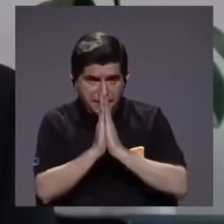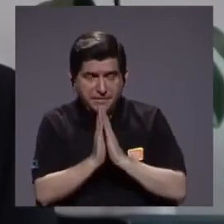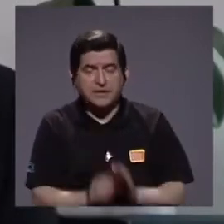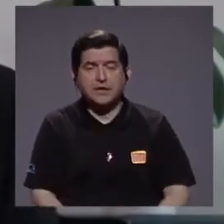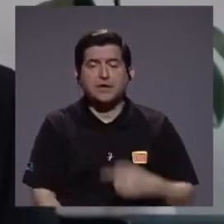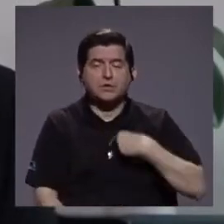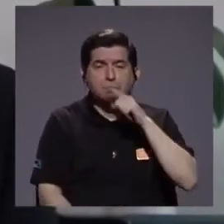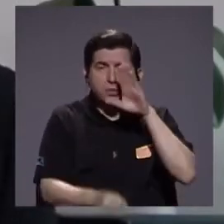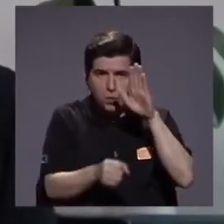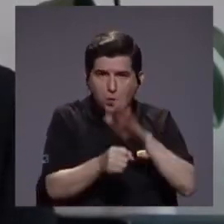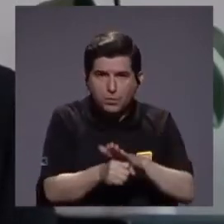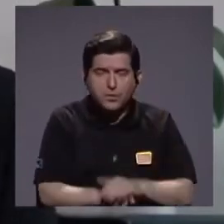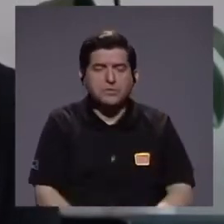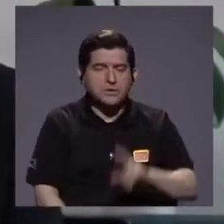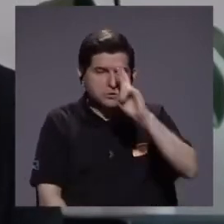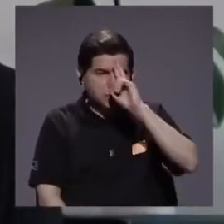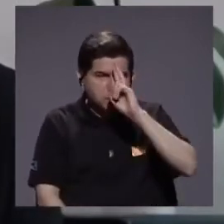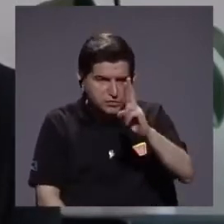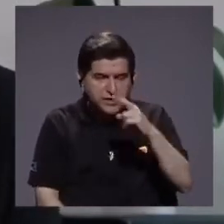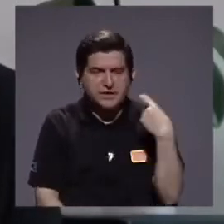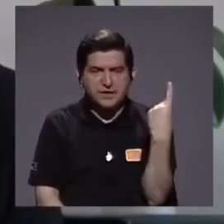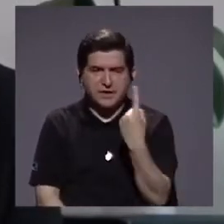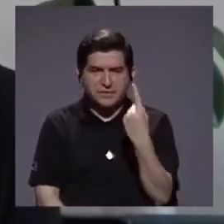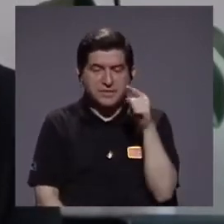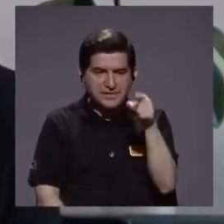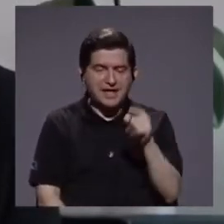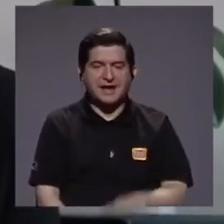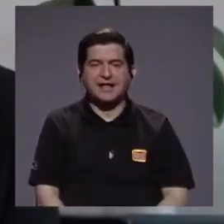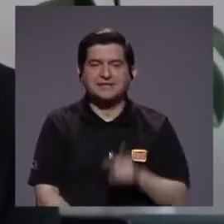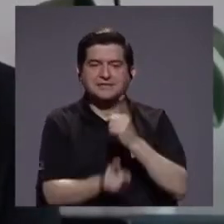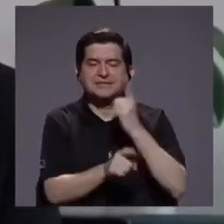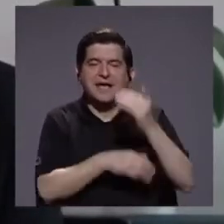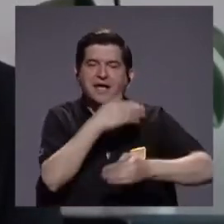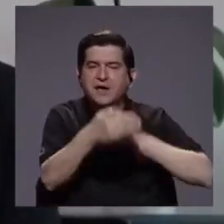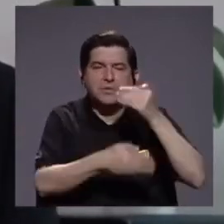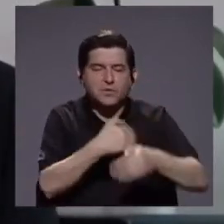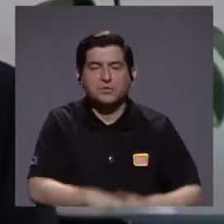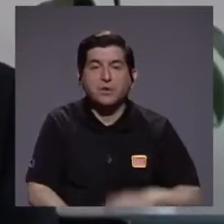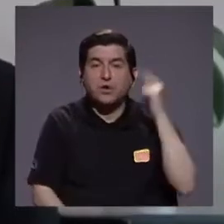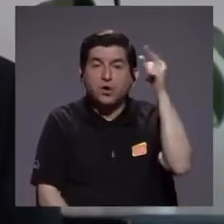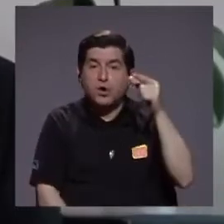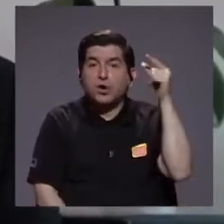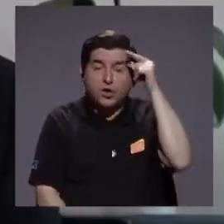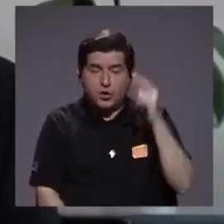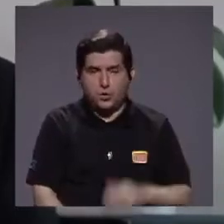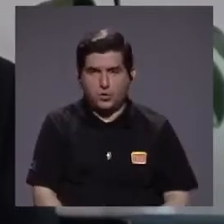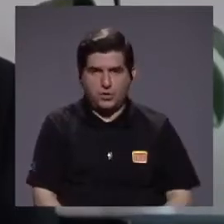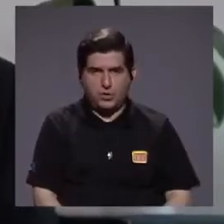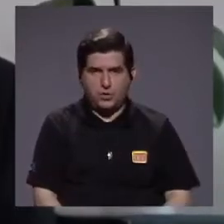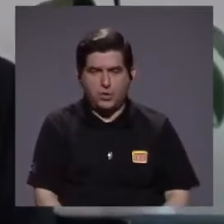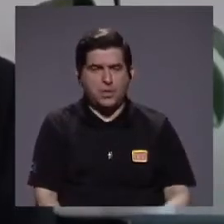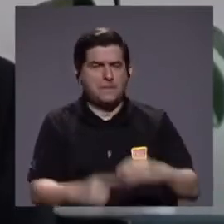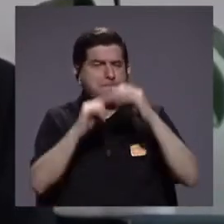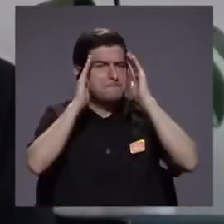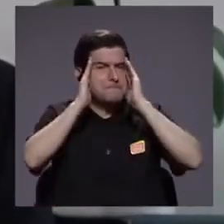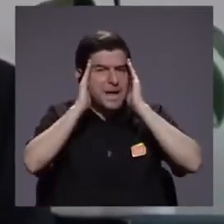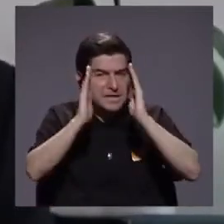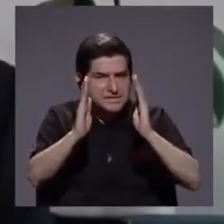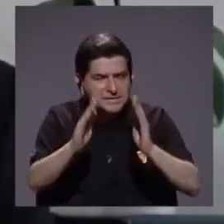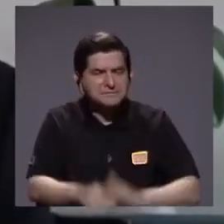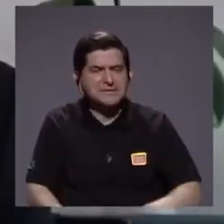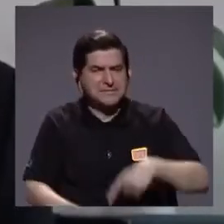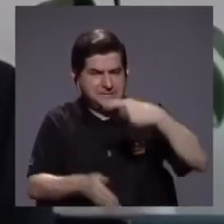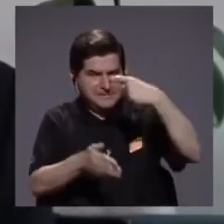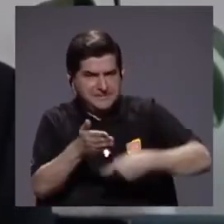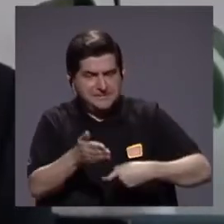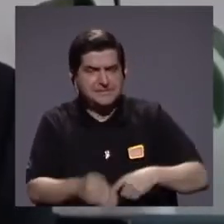asumo el compromiso de respetar siempre ese debido proceso y evidentemente dar una preponderancia